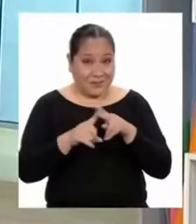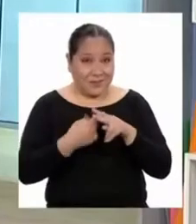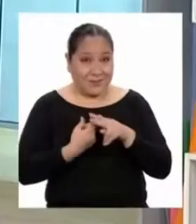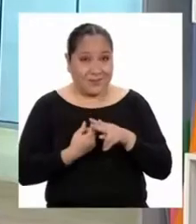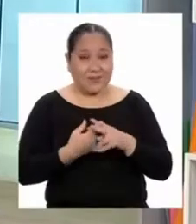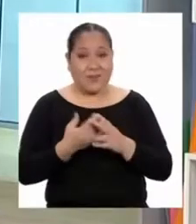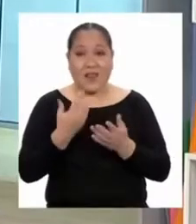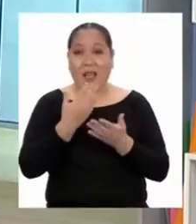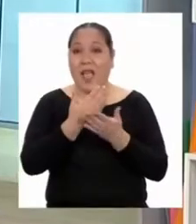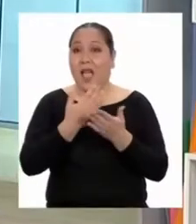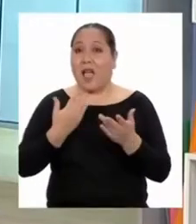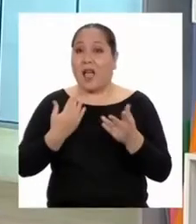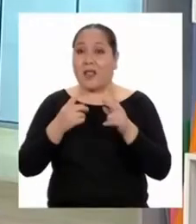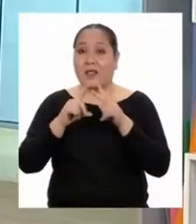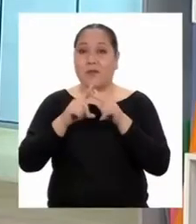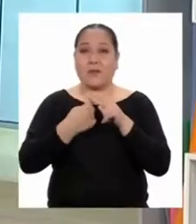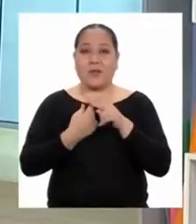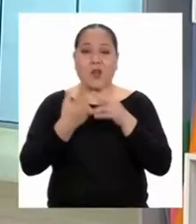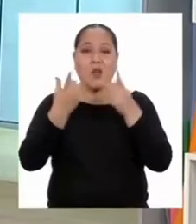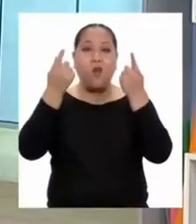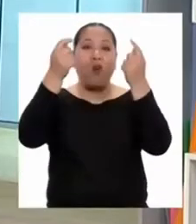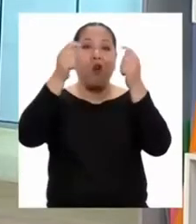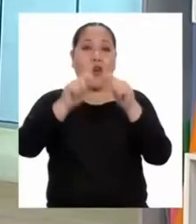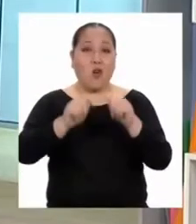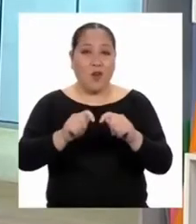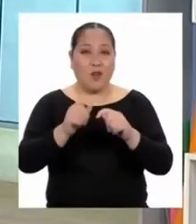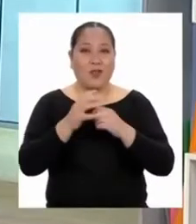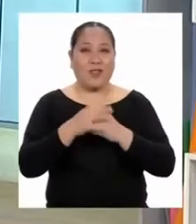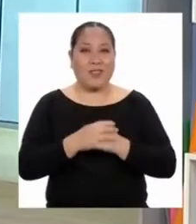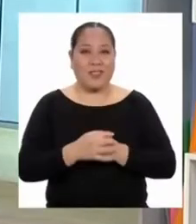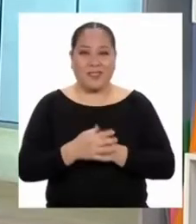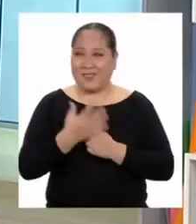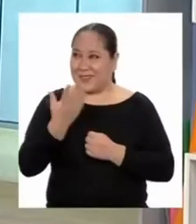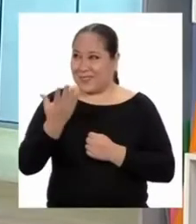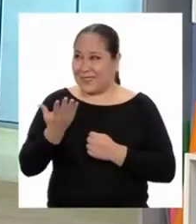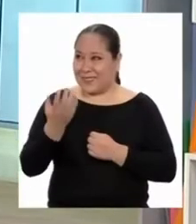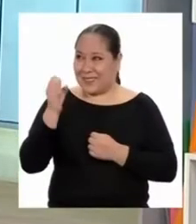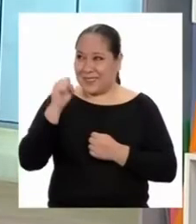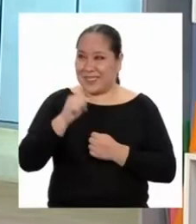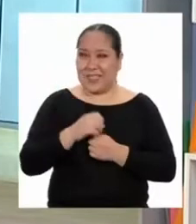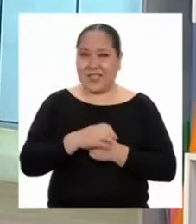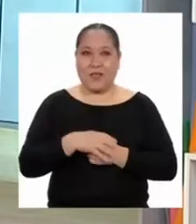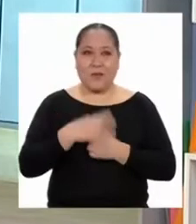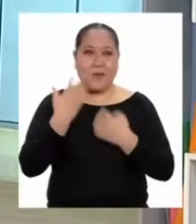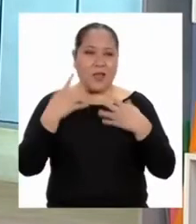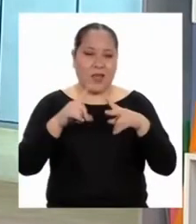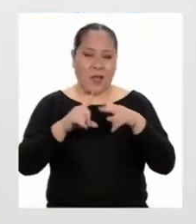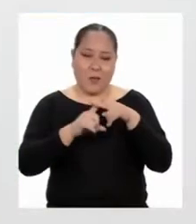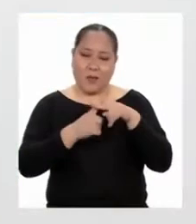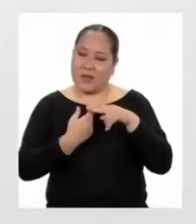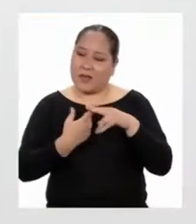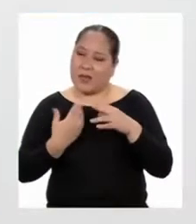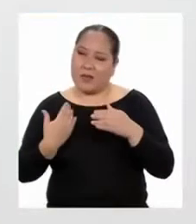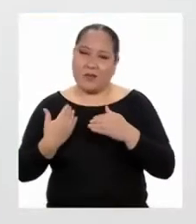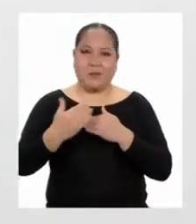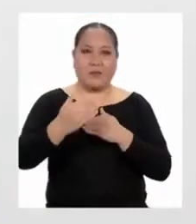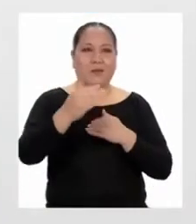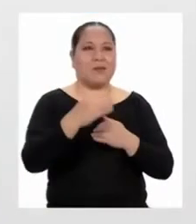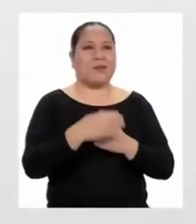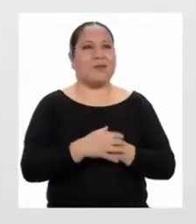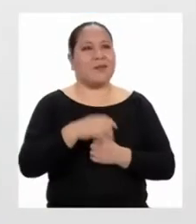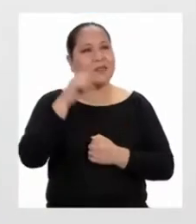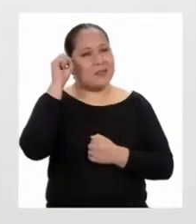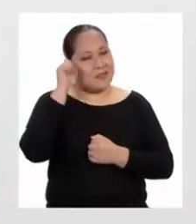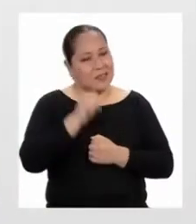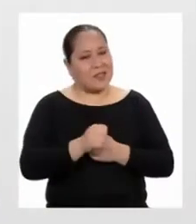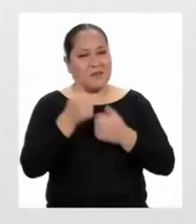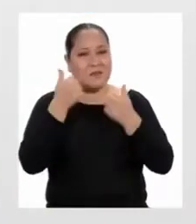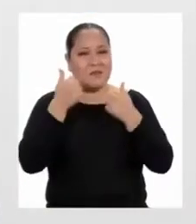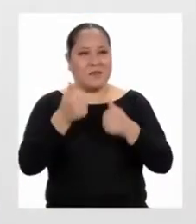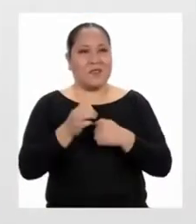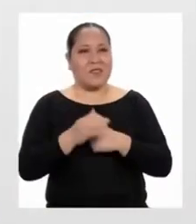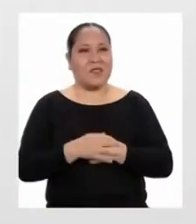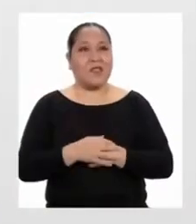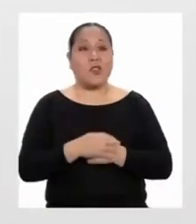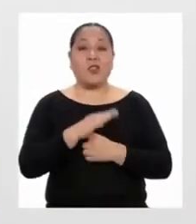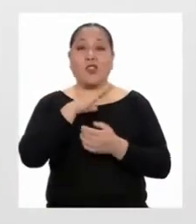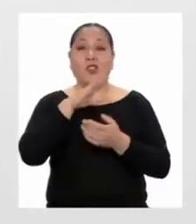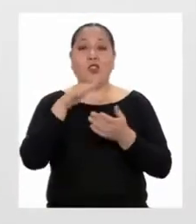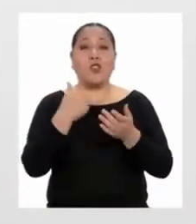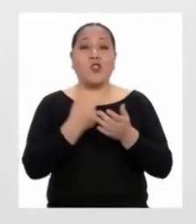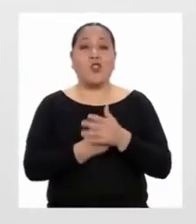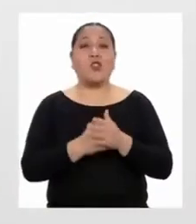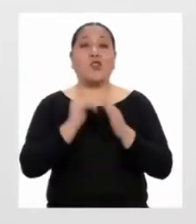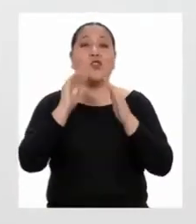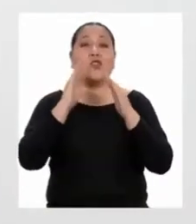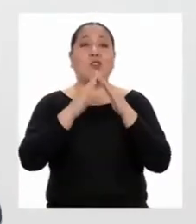Antes de comenzar, vamos a un corte comercial, ¿le parece? Para arrancar con todo. Por supuesto, todos en